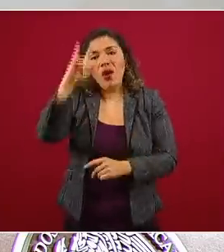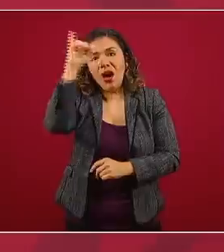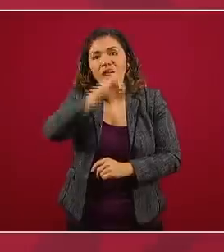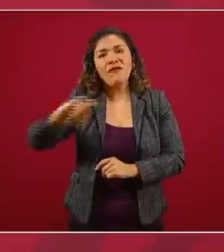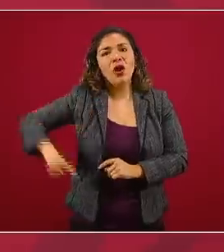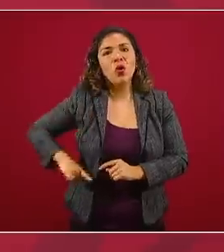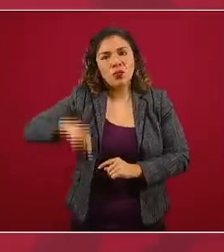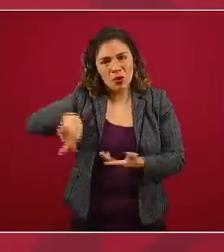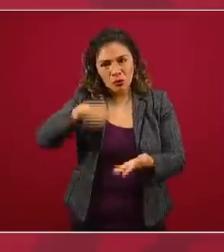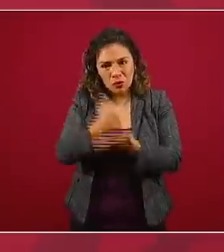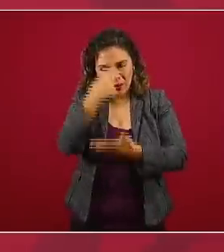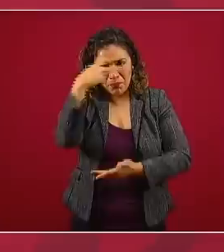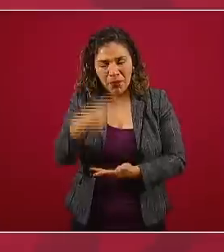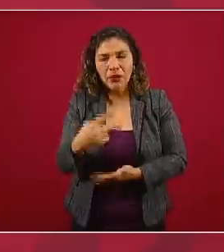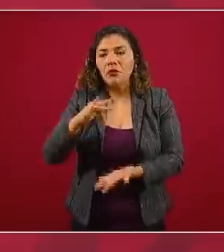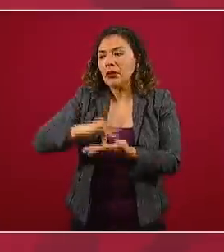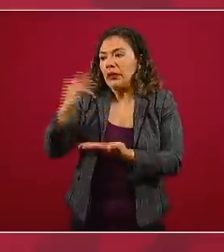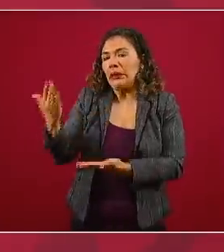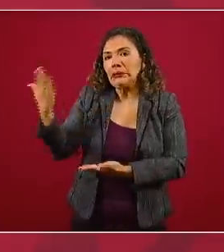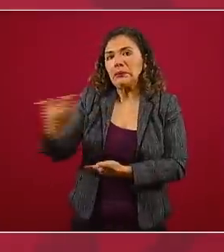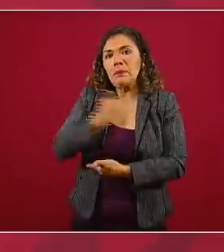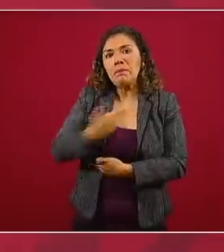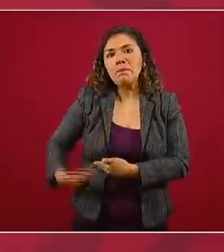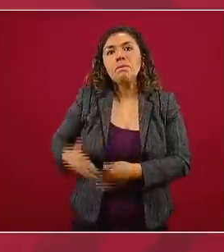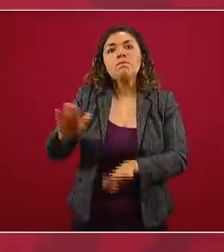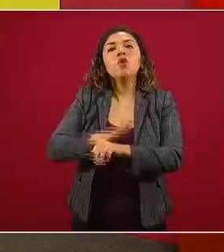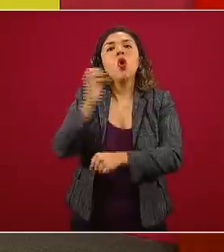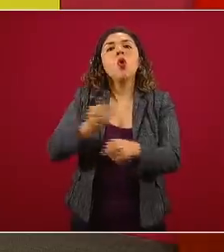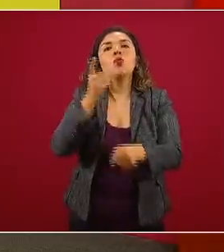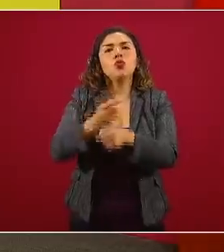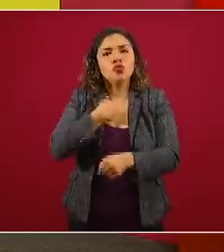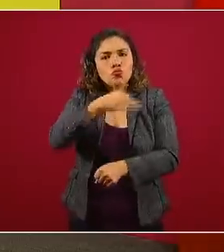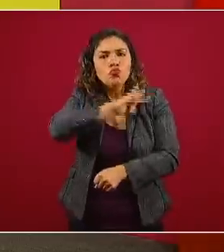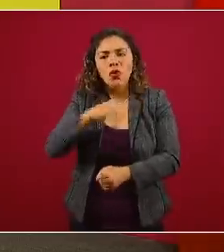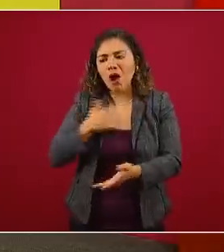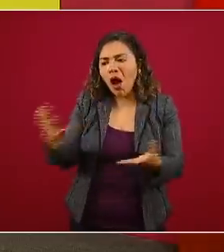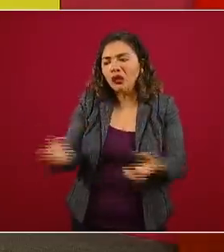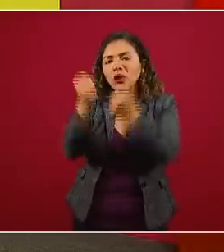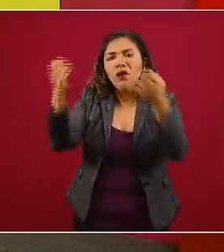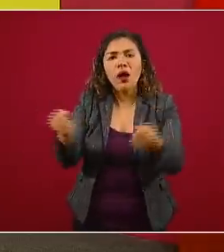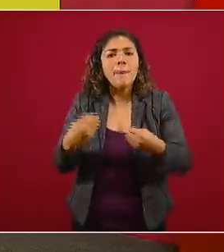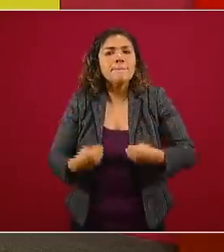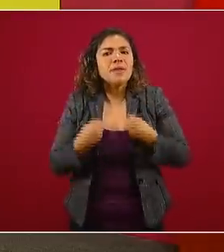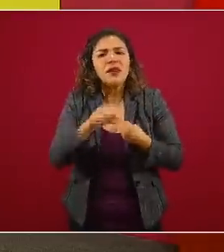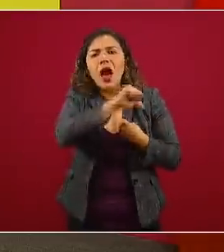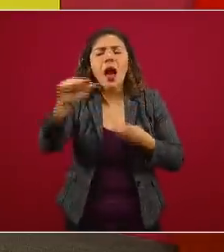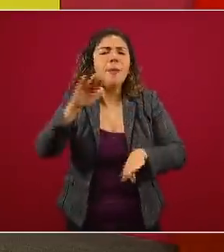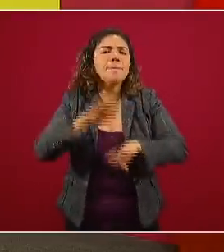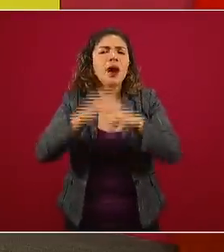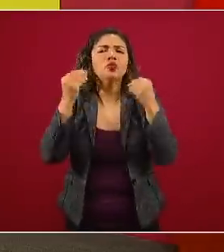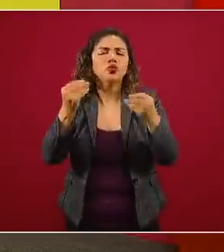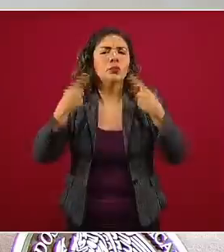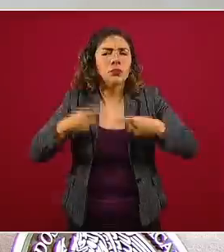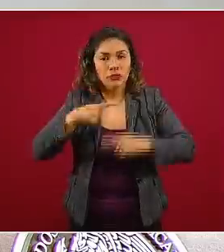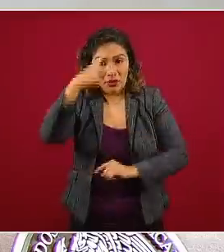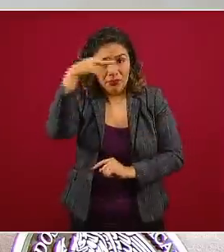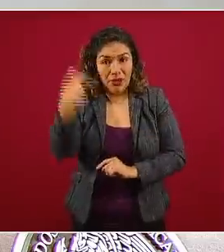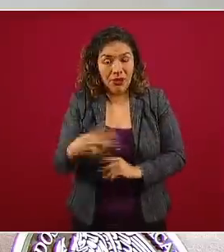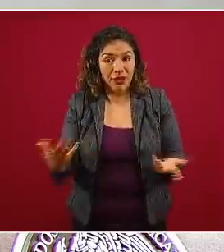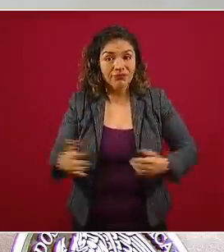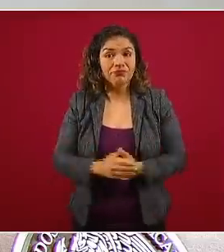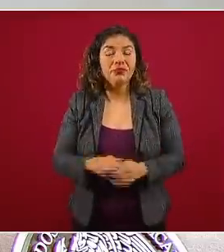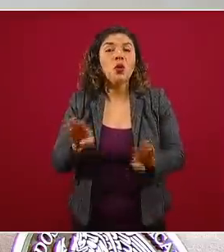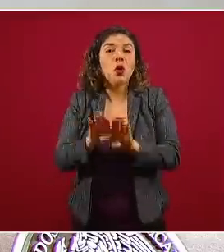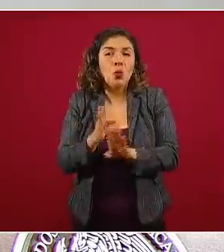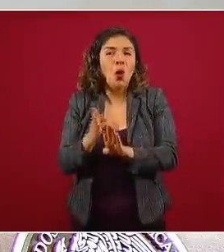mexico gracias señor presidente por la oportunidad de sumarnos en el rescate de la vida de miles de mexicanos como